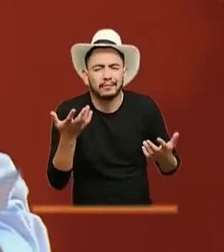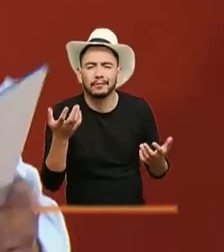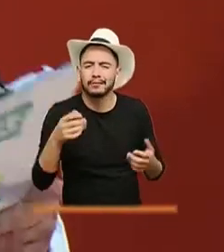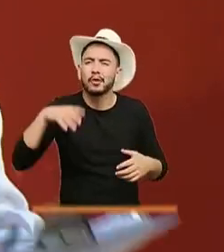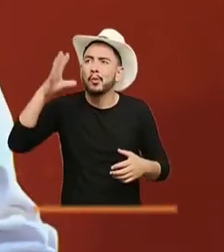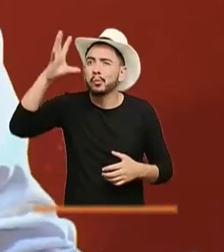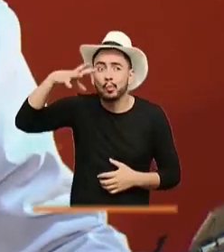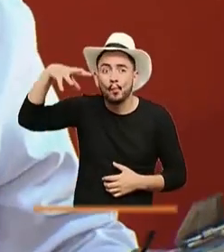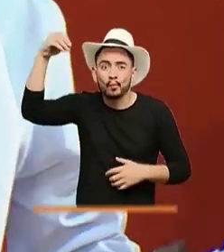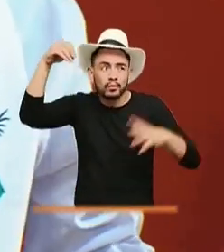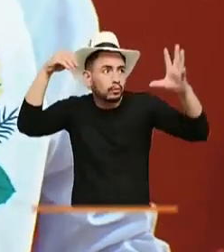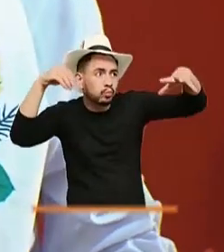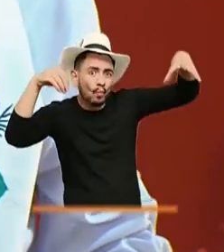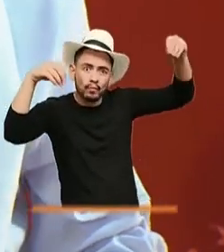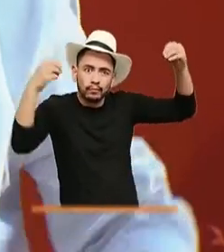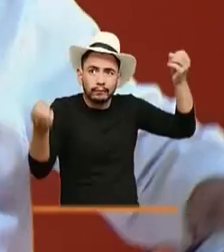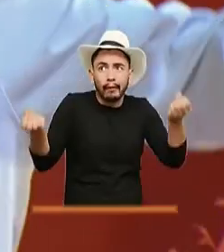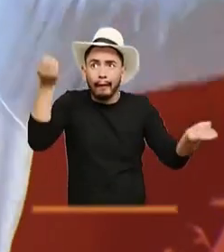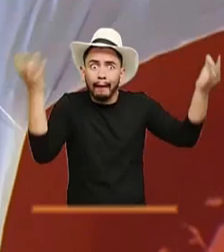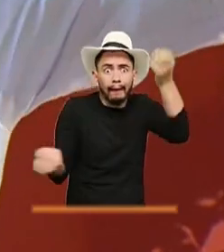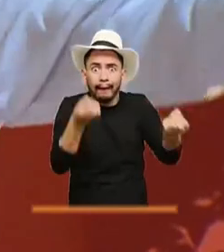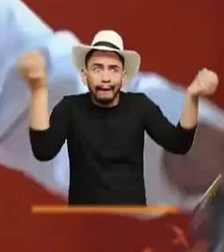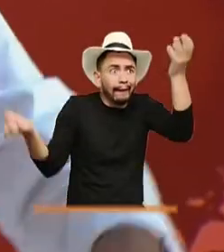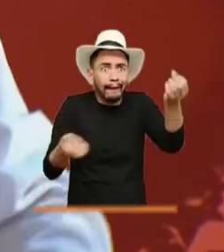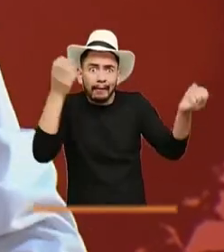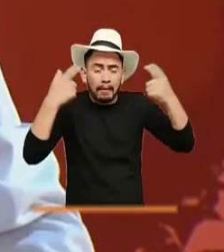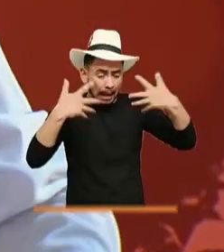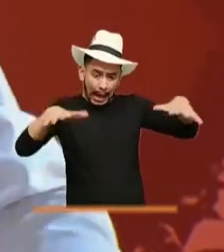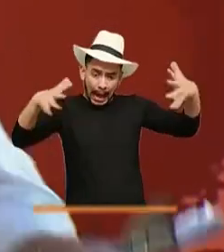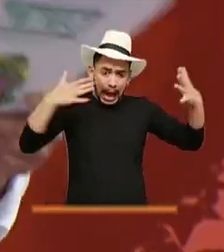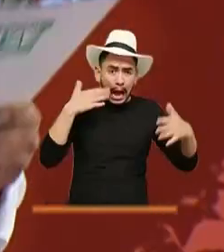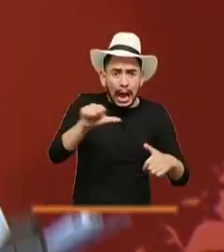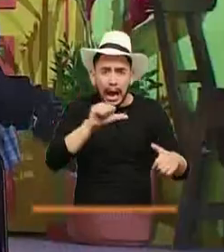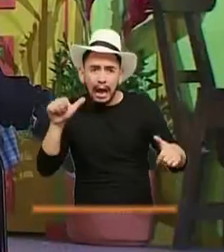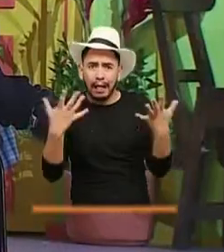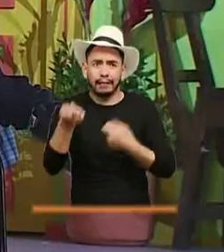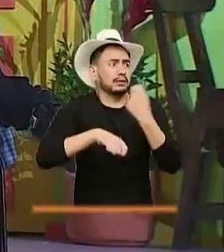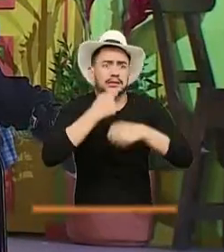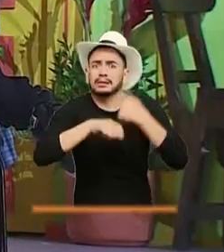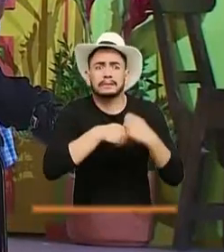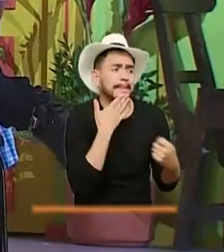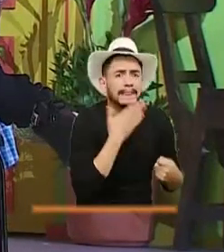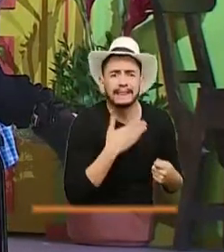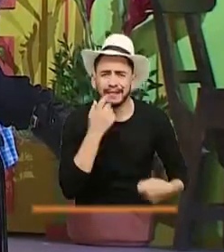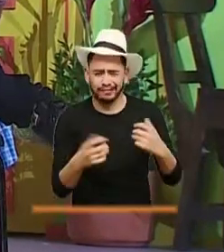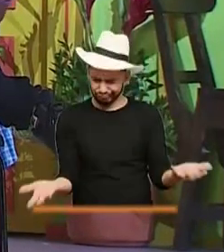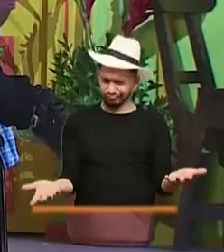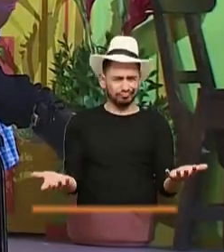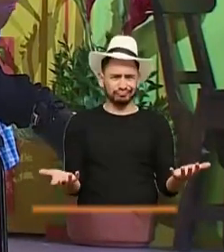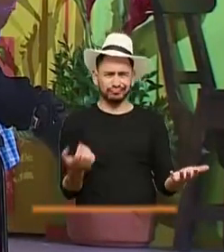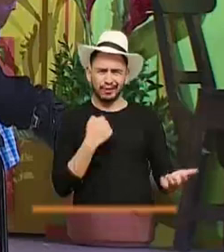más taquillero fue el de la mujer manguera. Vendió 10 bultos afuera. ¡Trove! ¡Trove,